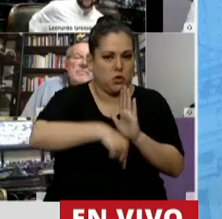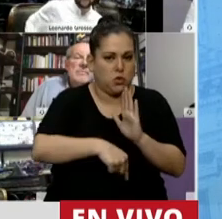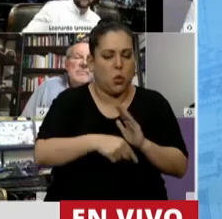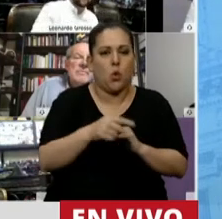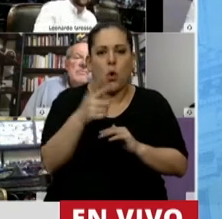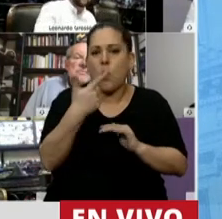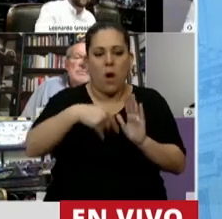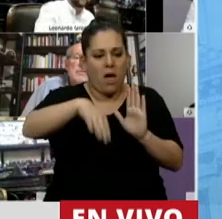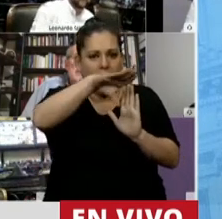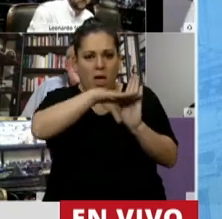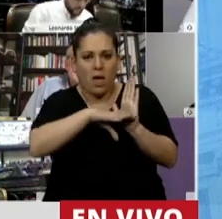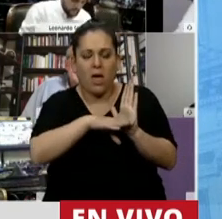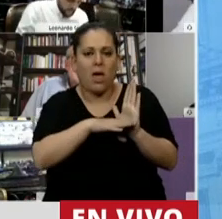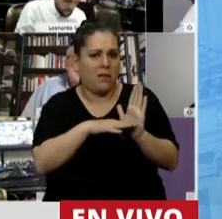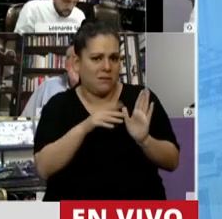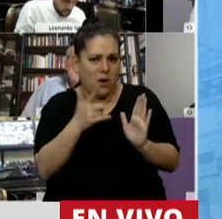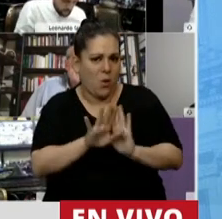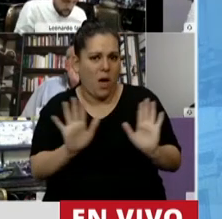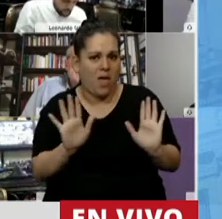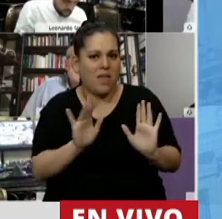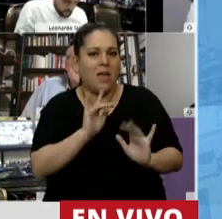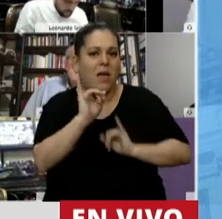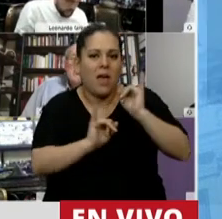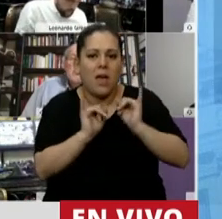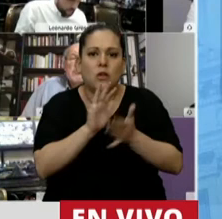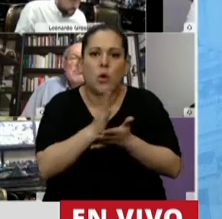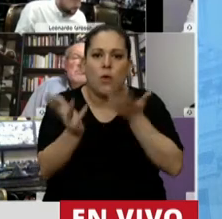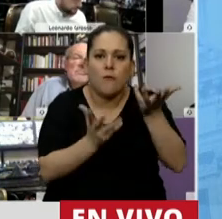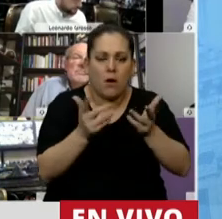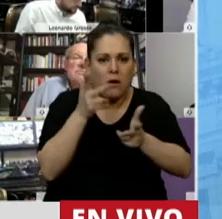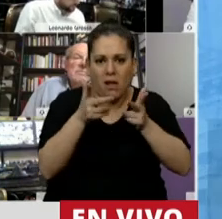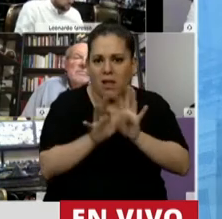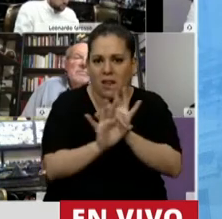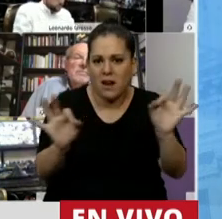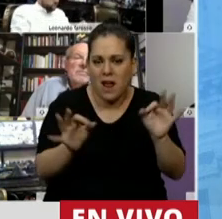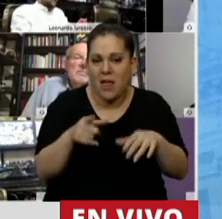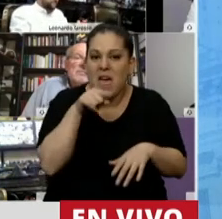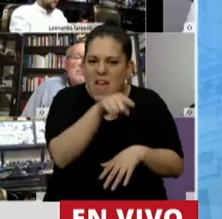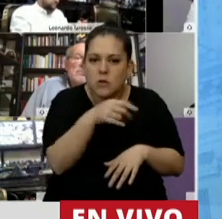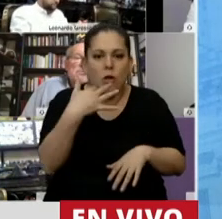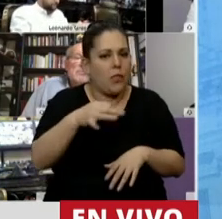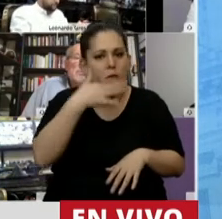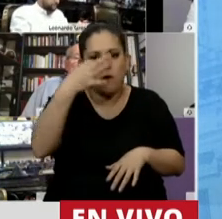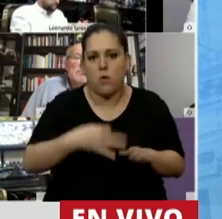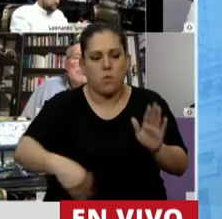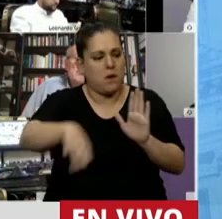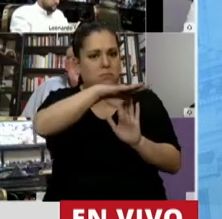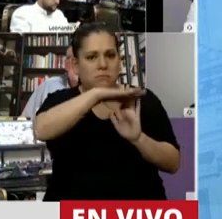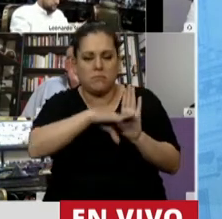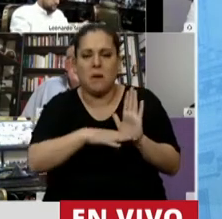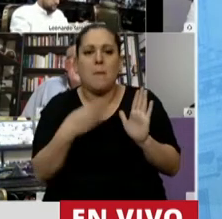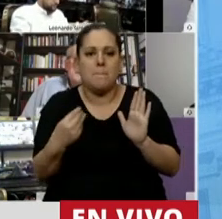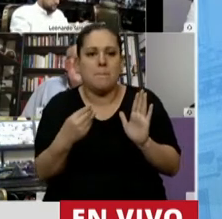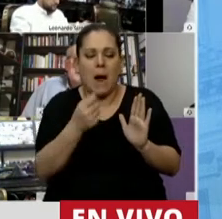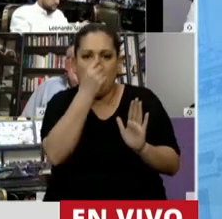fuego repasado. Y eso es una obligación del Estado Nacional y no se cumple. Y es el ABC para dar una